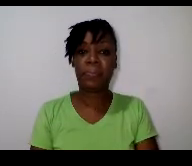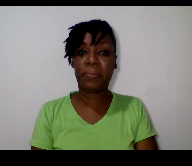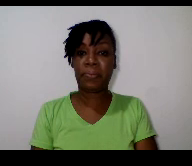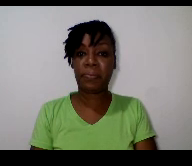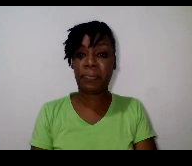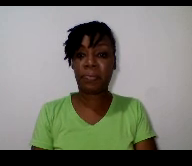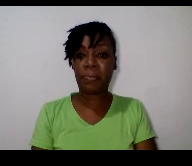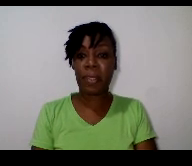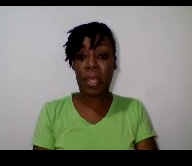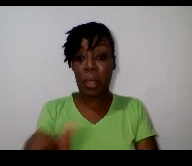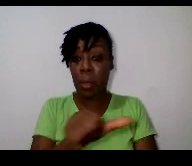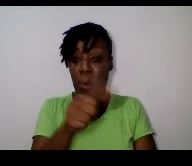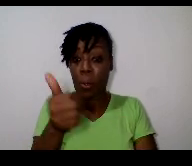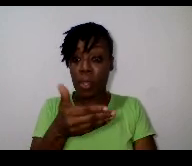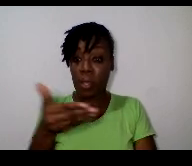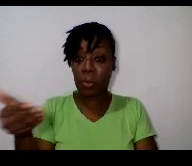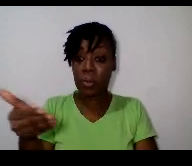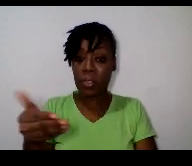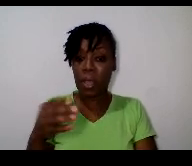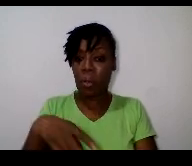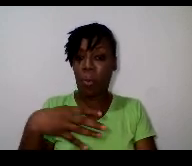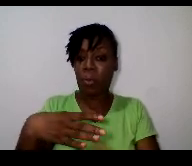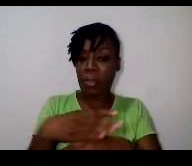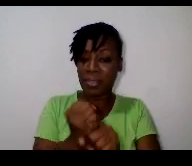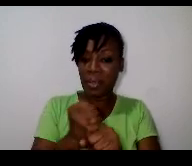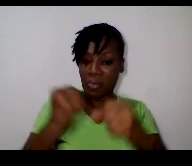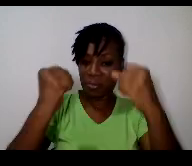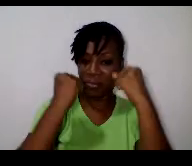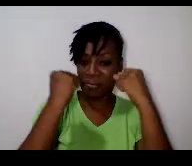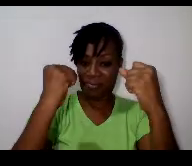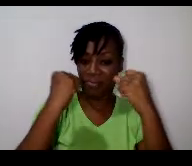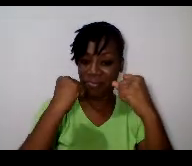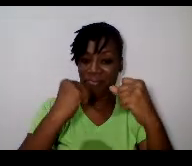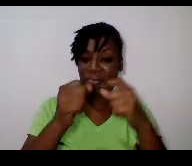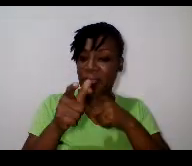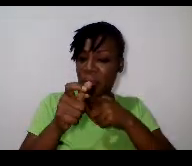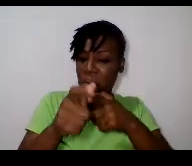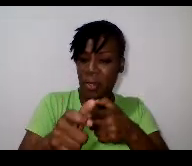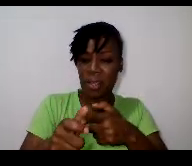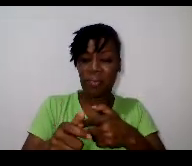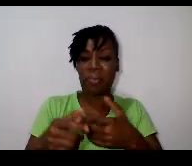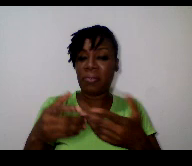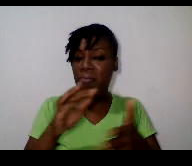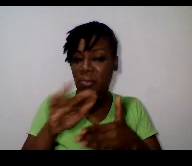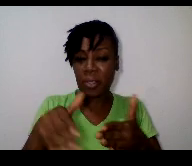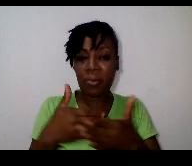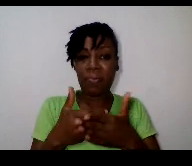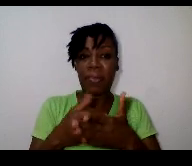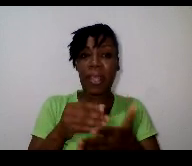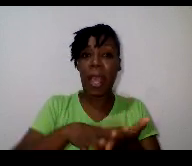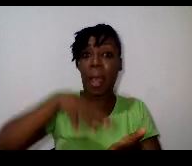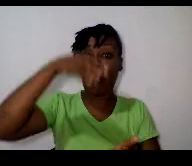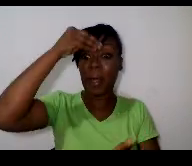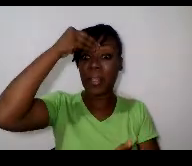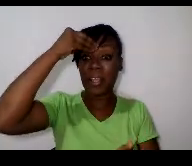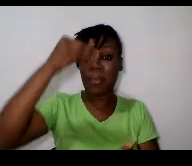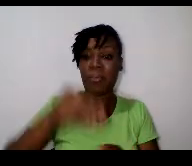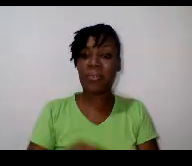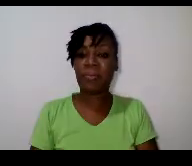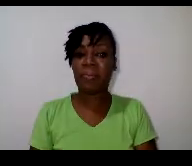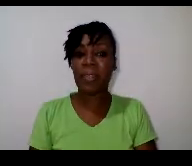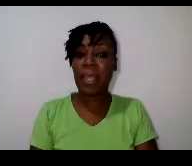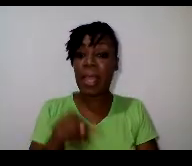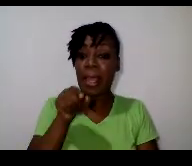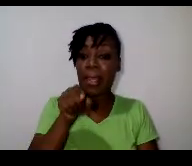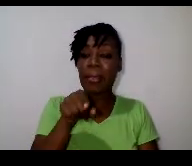¿Qué es otra cosa que pasa cuando hacemos actividad física? Y es que aprendemos. Cuando hacemos actividad física hay